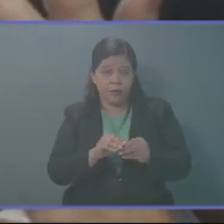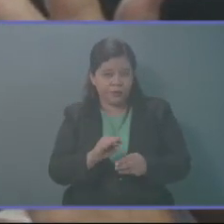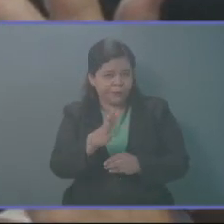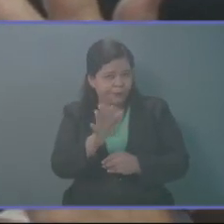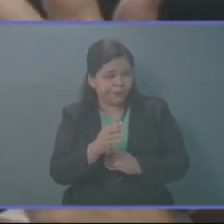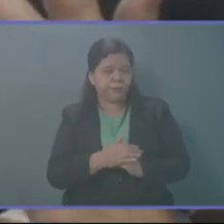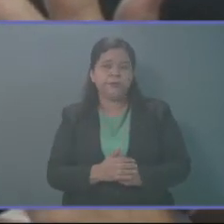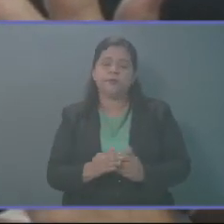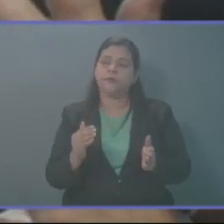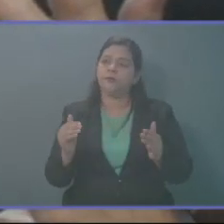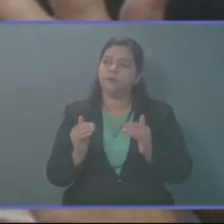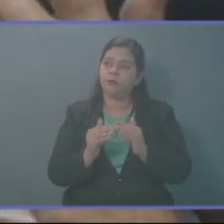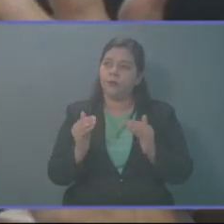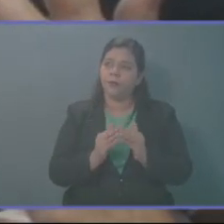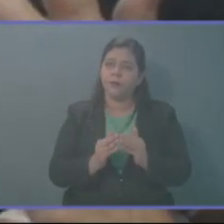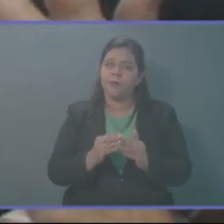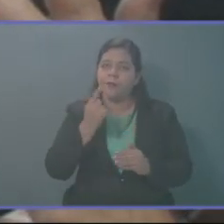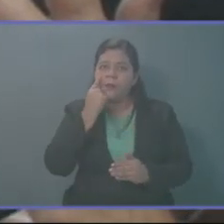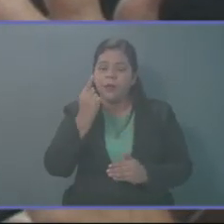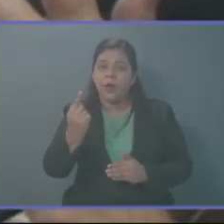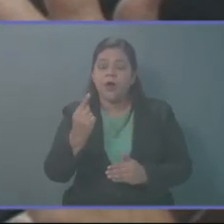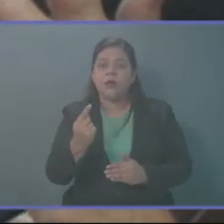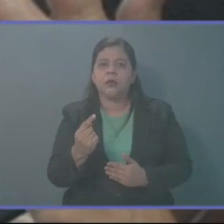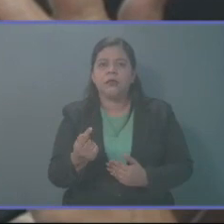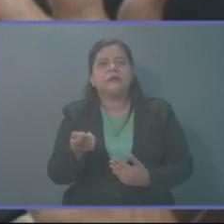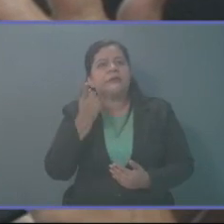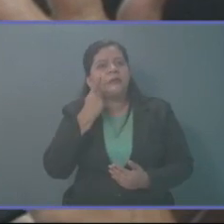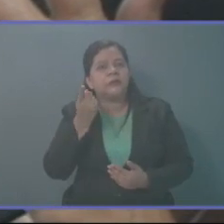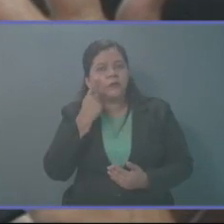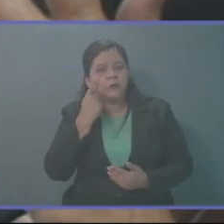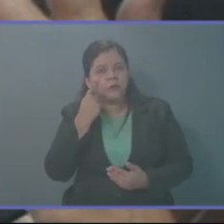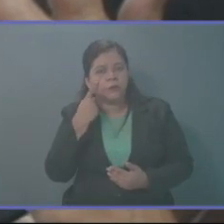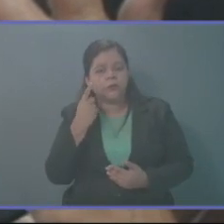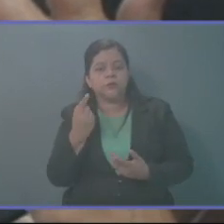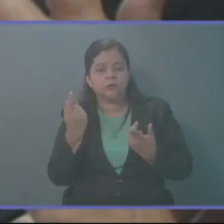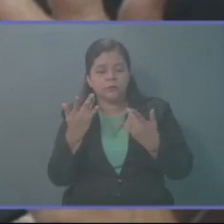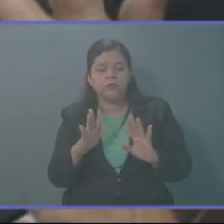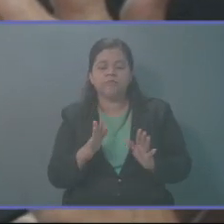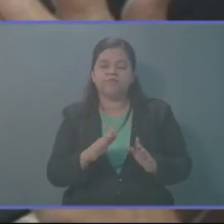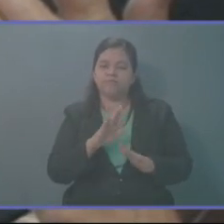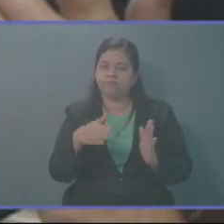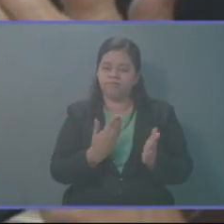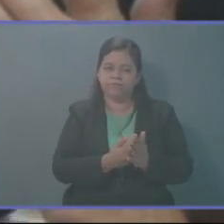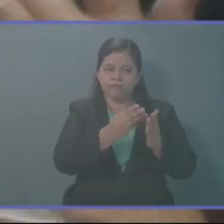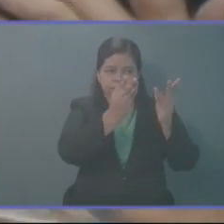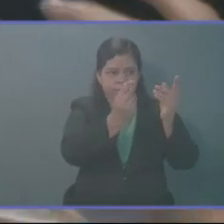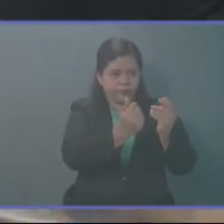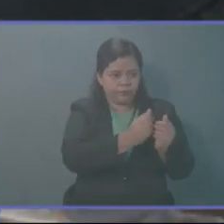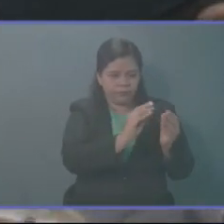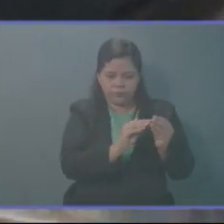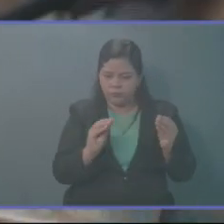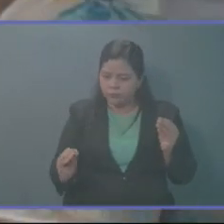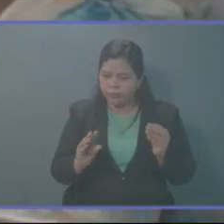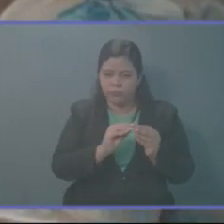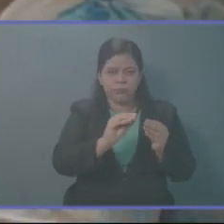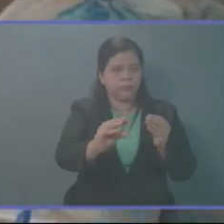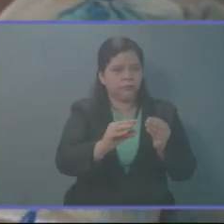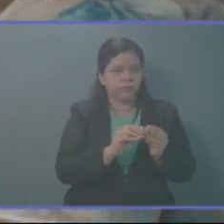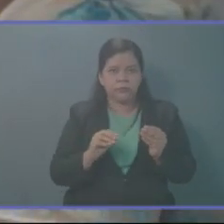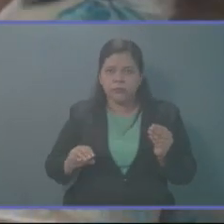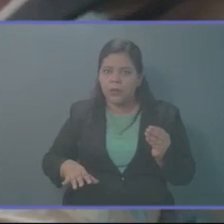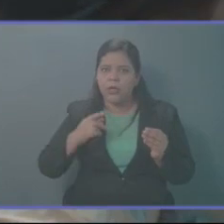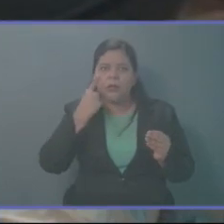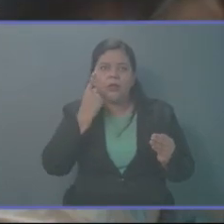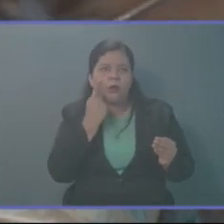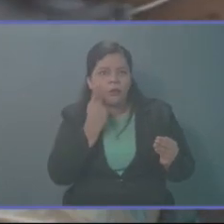menos, y definir desde dónde se van a ir haciendo estas orientaciones. Esta parte creería yo que nos